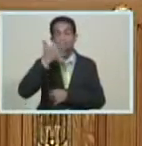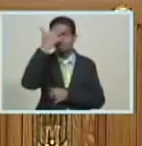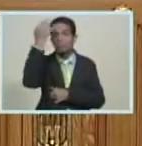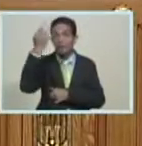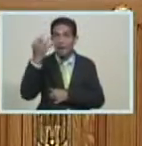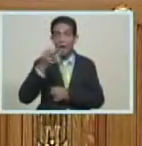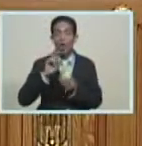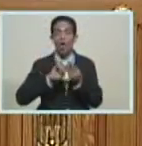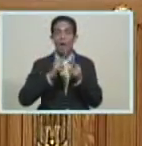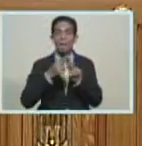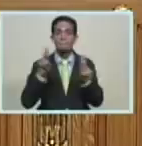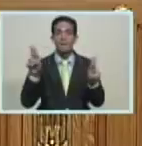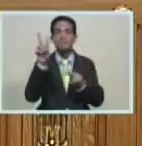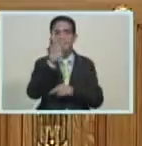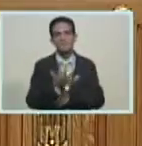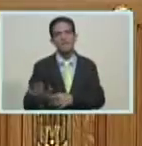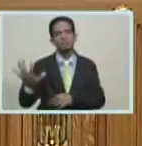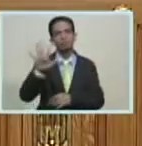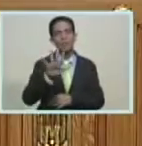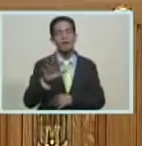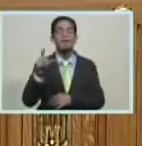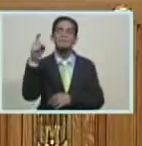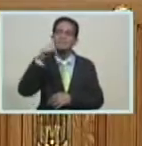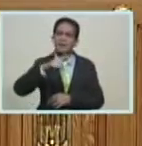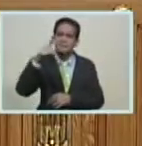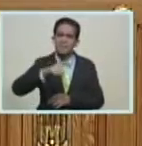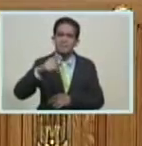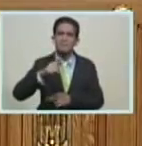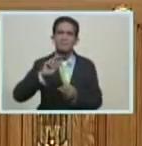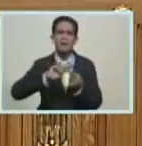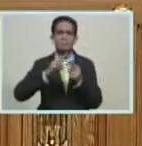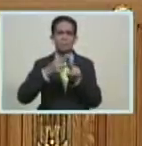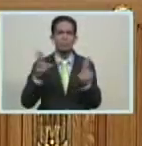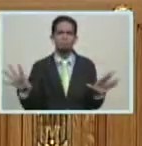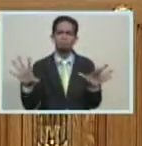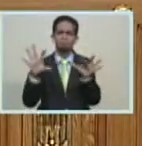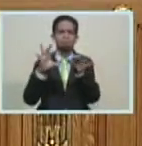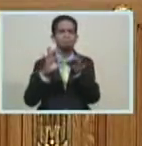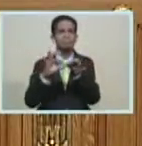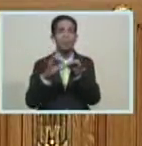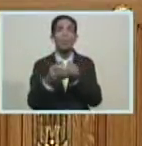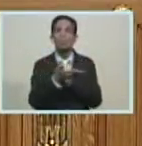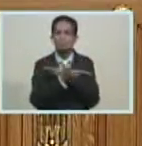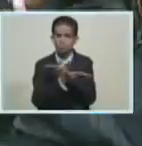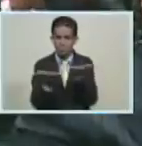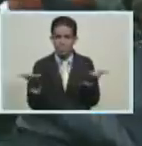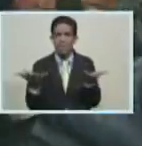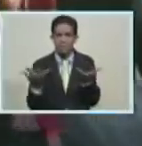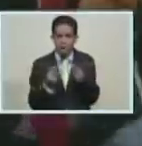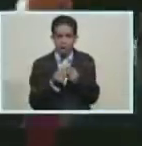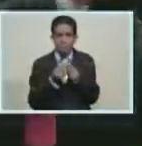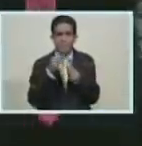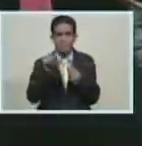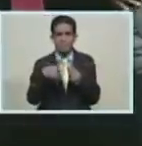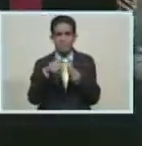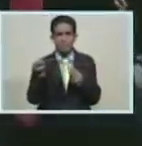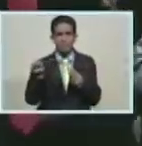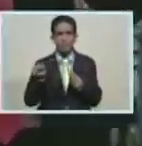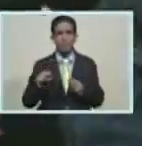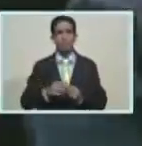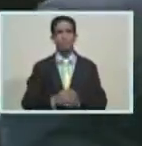país. Necesitamos la reconciliación. ¿Ustedes me van a acompañar en eso?